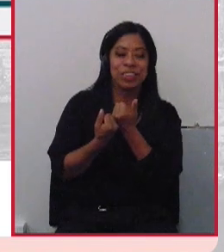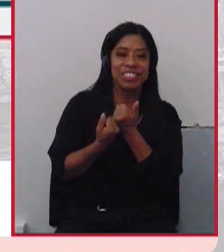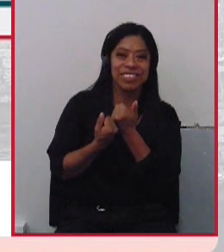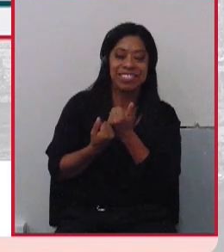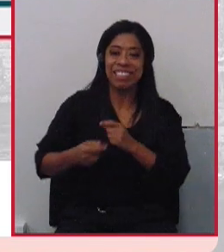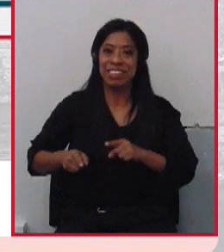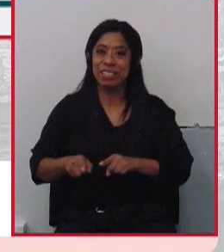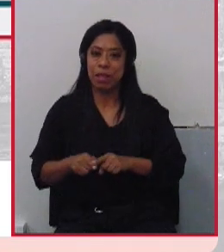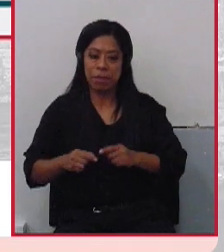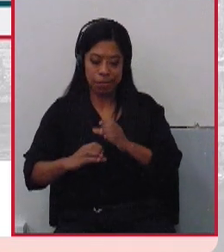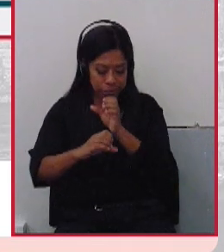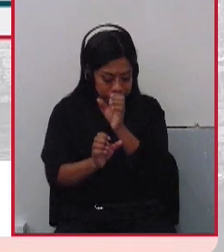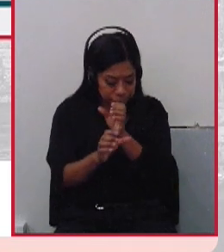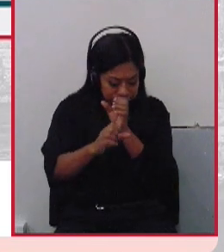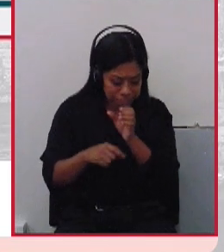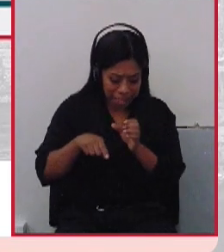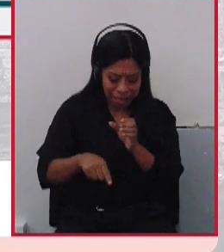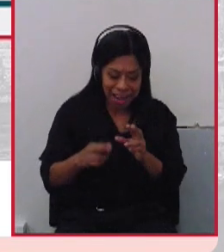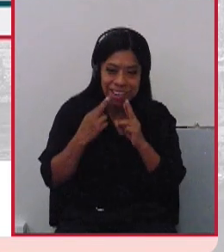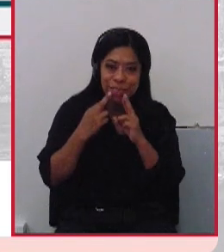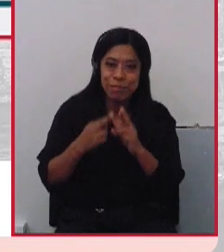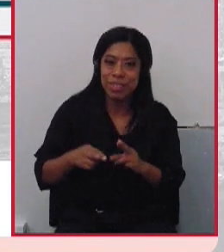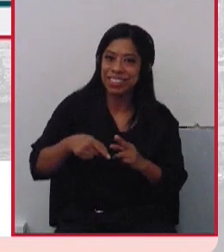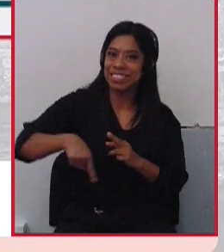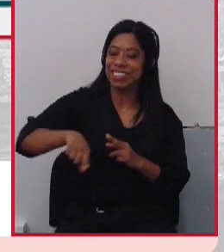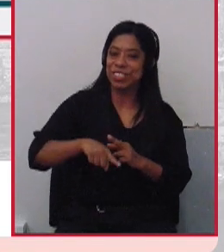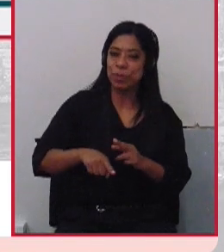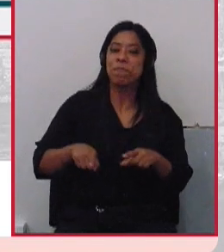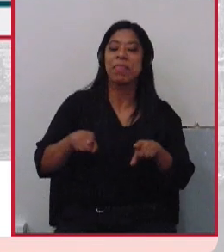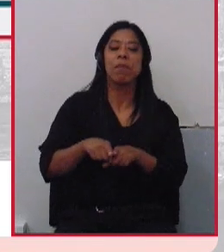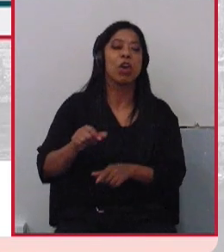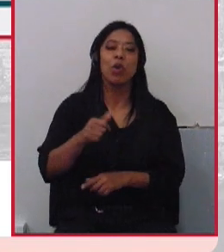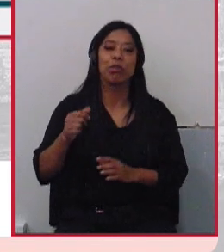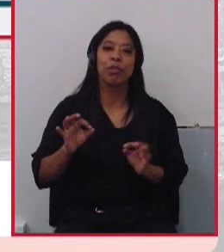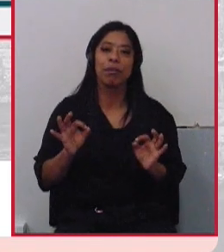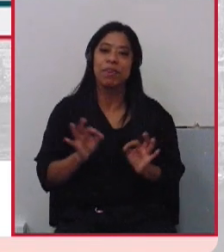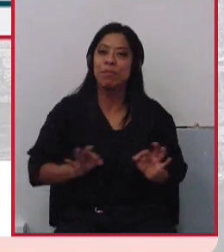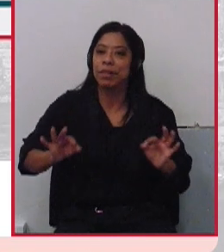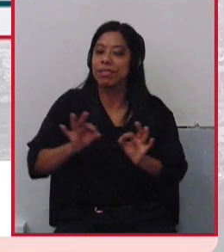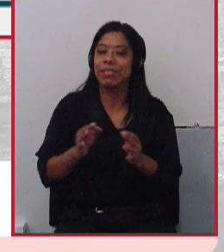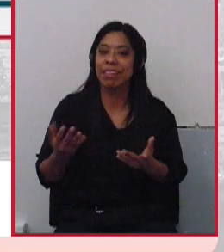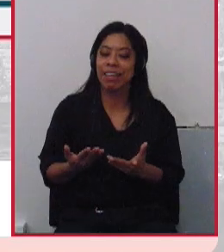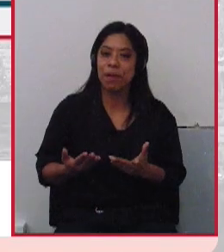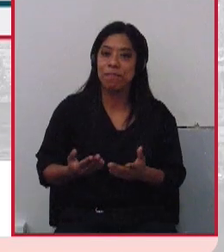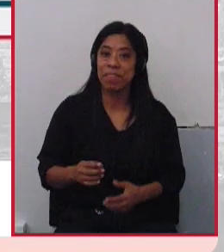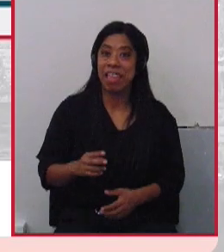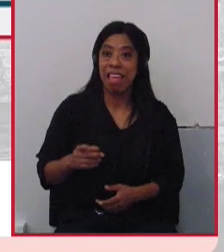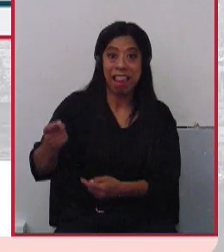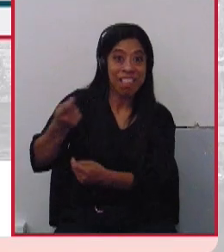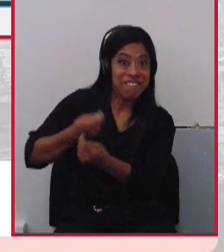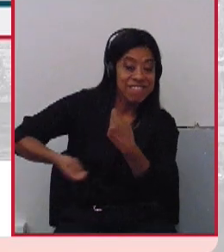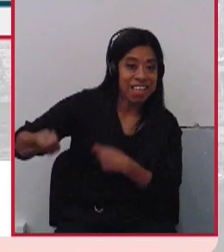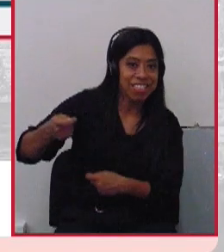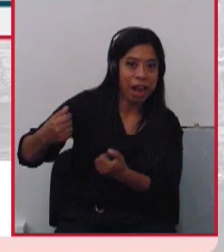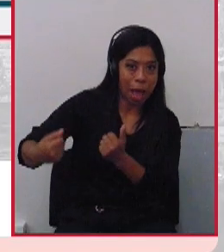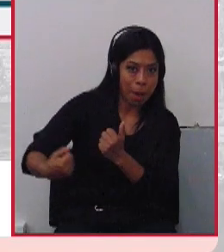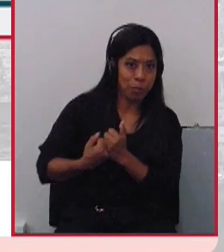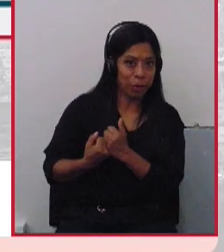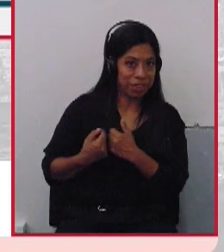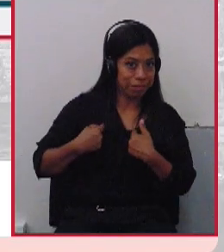estudios de laboratorio, pero acá el otro punto importante es qué tanto el vendor está dispuesto a